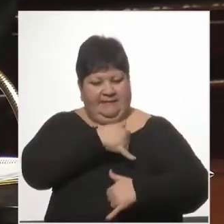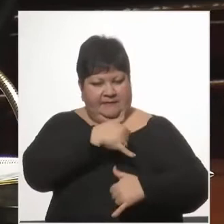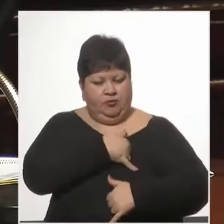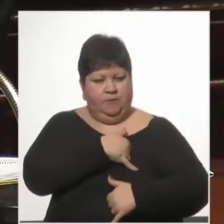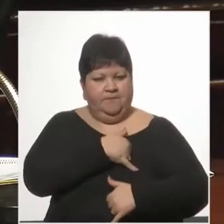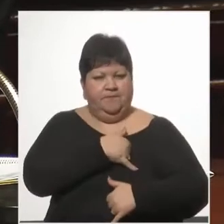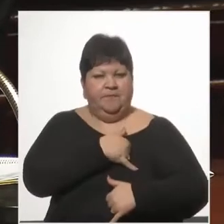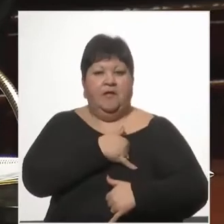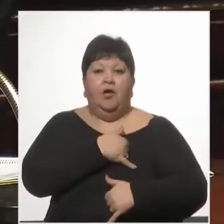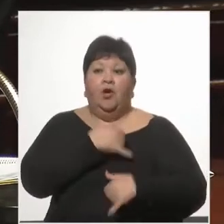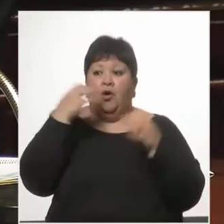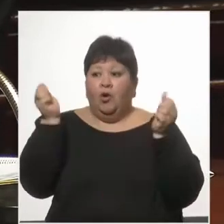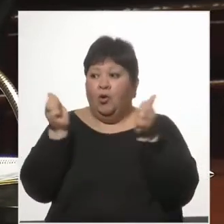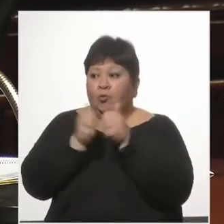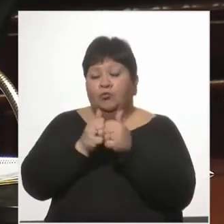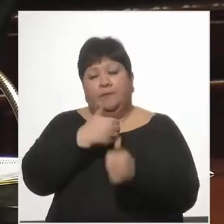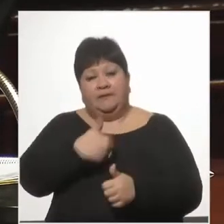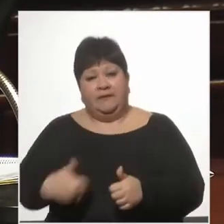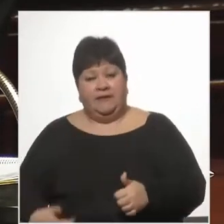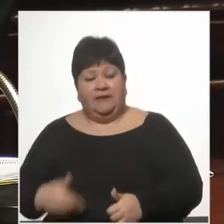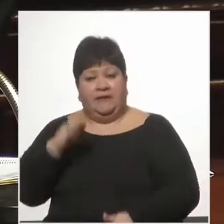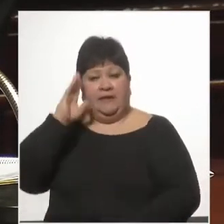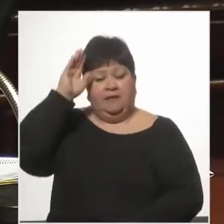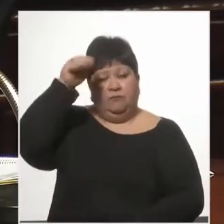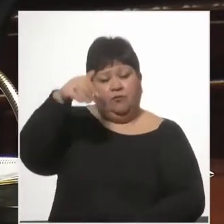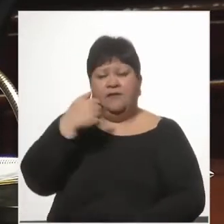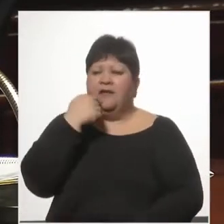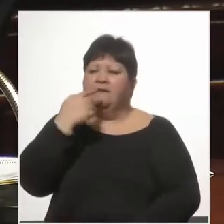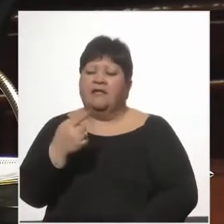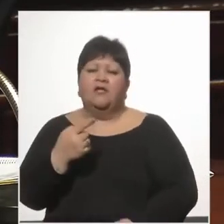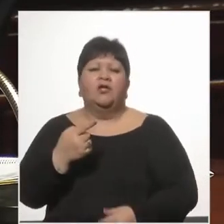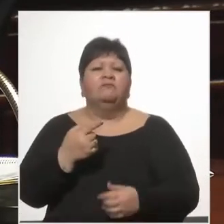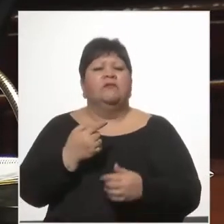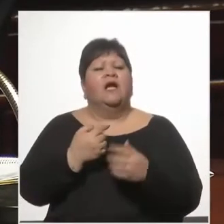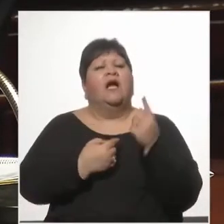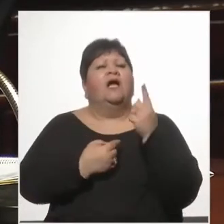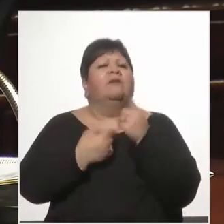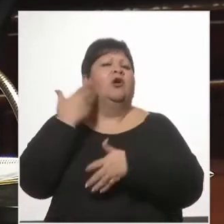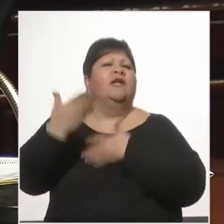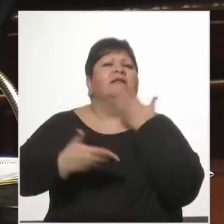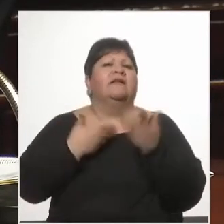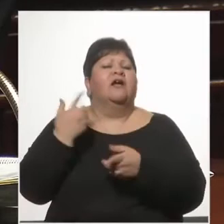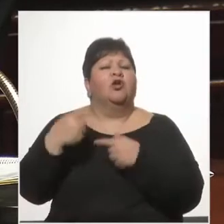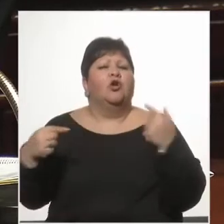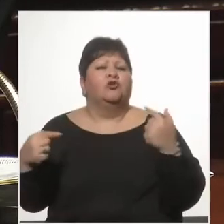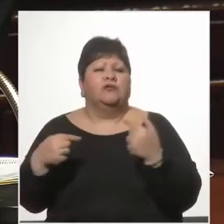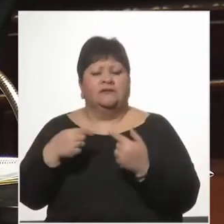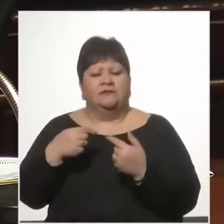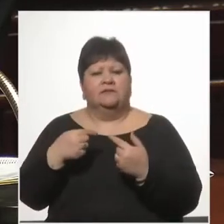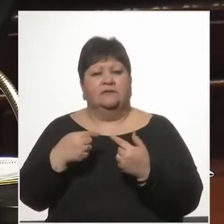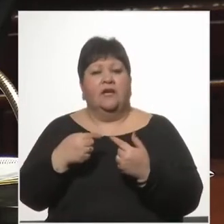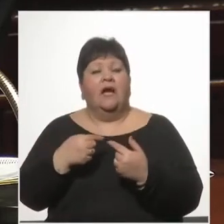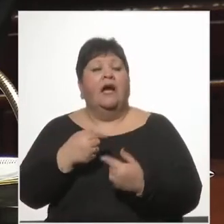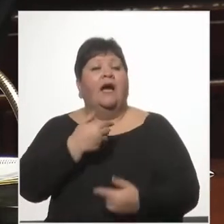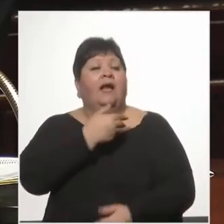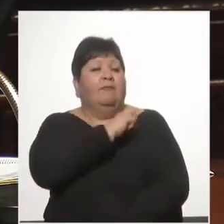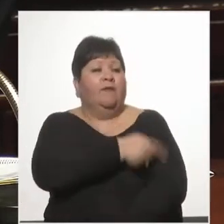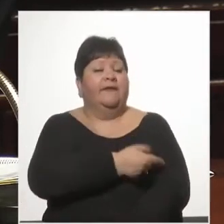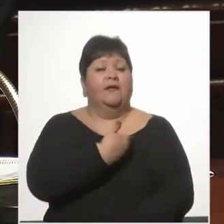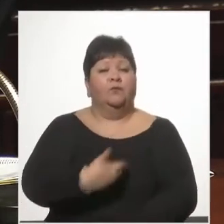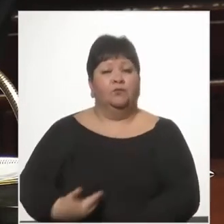hizo una serie de apreciaciones sobre la situación del Ejército que molestaron a integrantes del Poder Ejecutivo. En ese